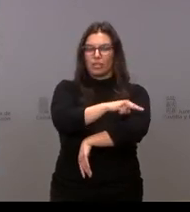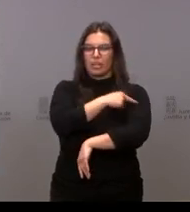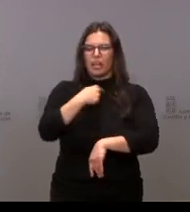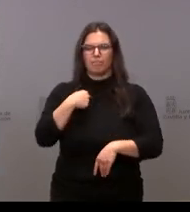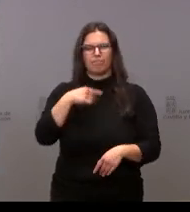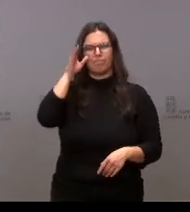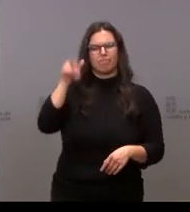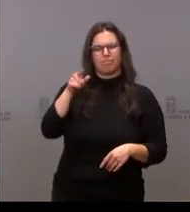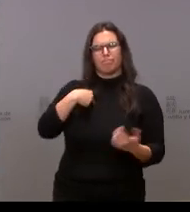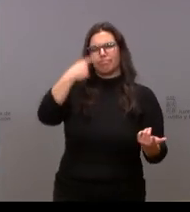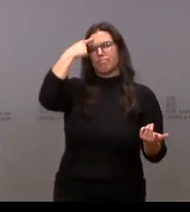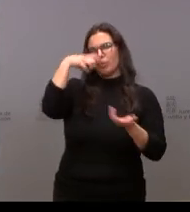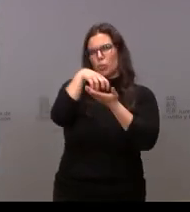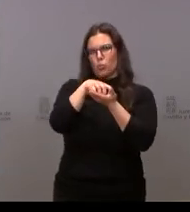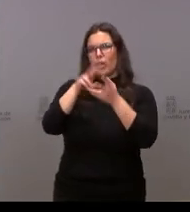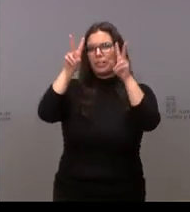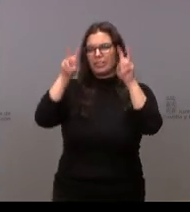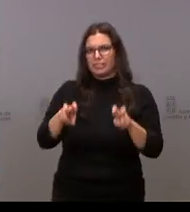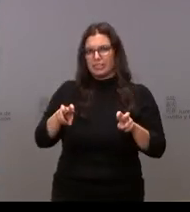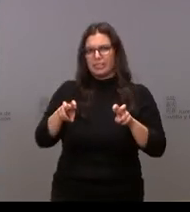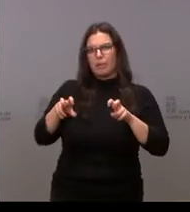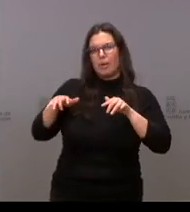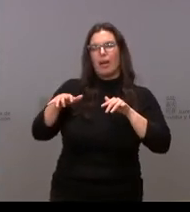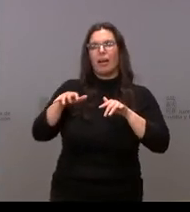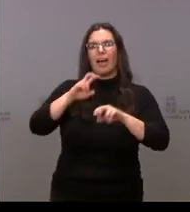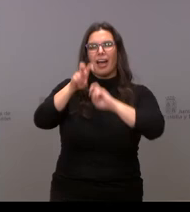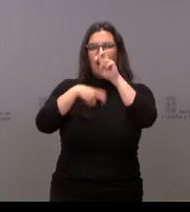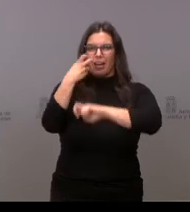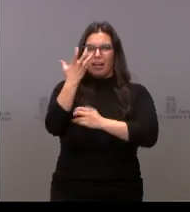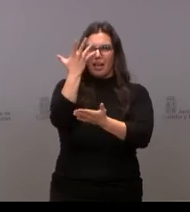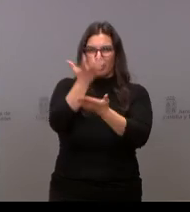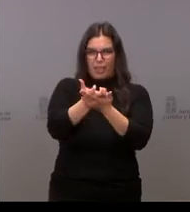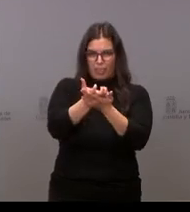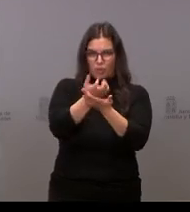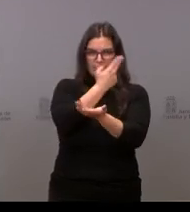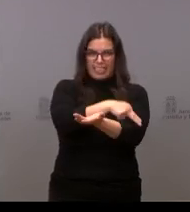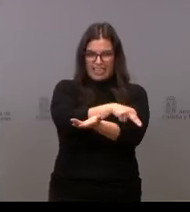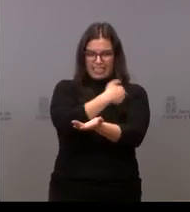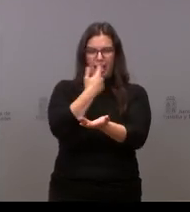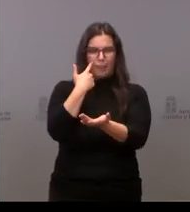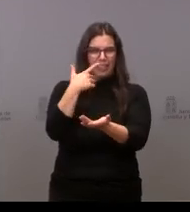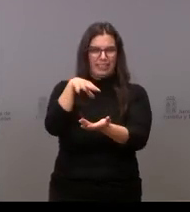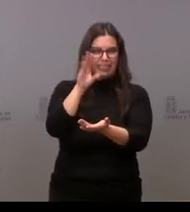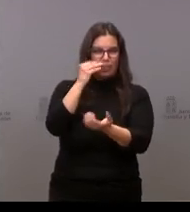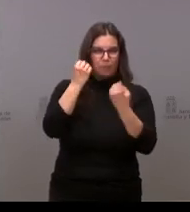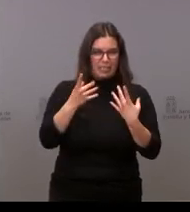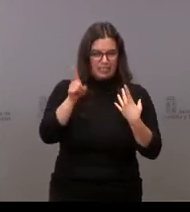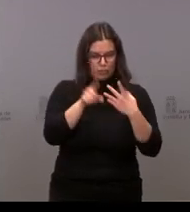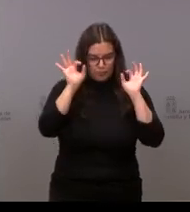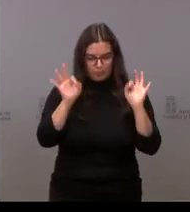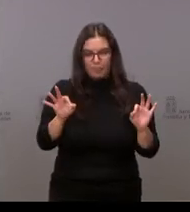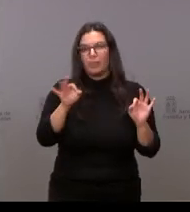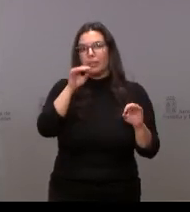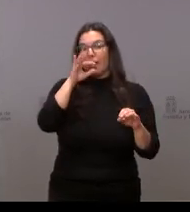respecto a las modificaciones de la aplicación de sacyr conectar y haber sido entendido correctamente o si lo explicamos correctamente a